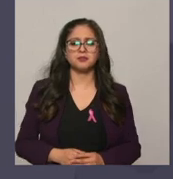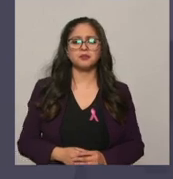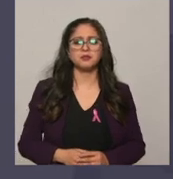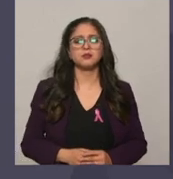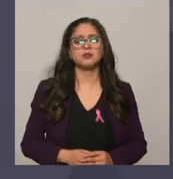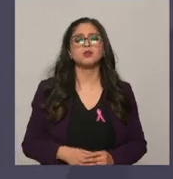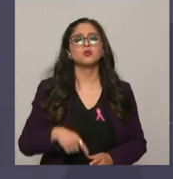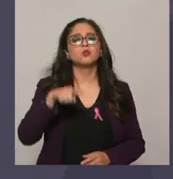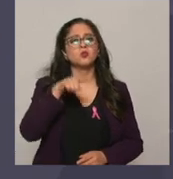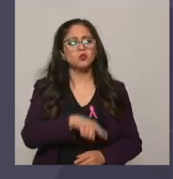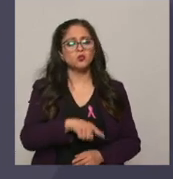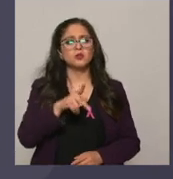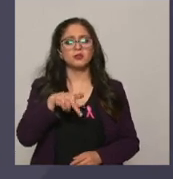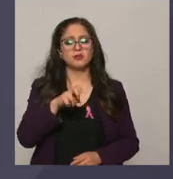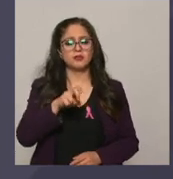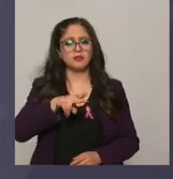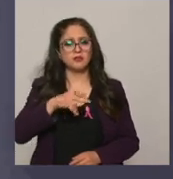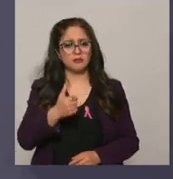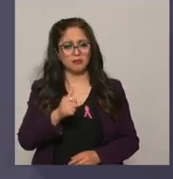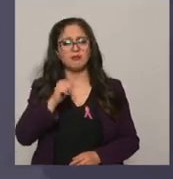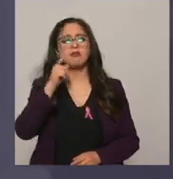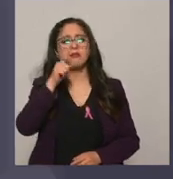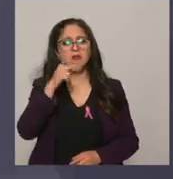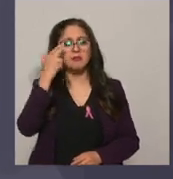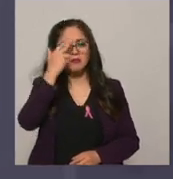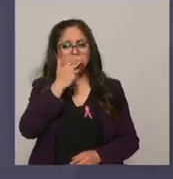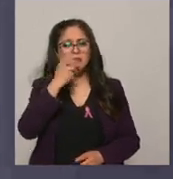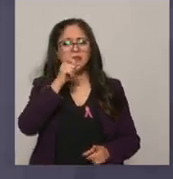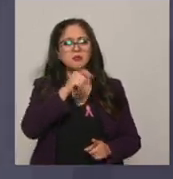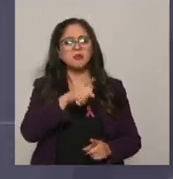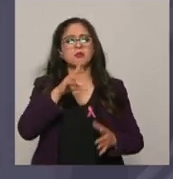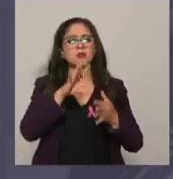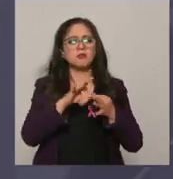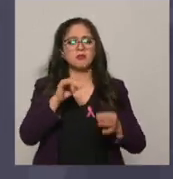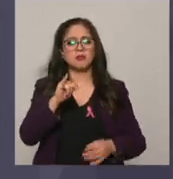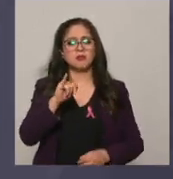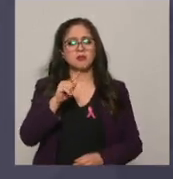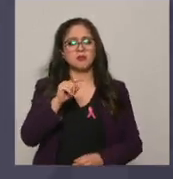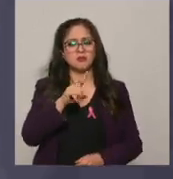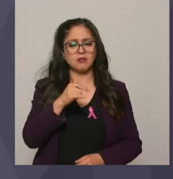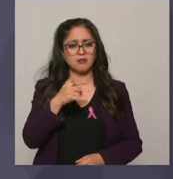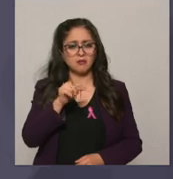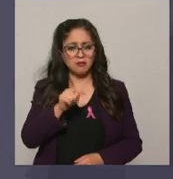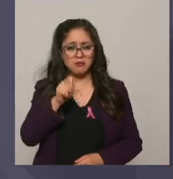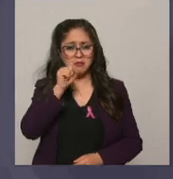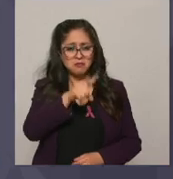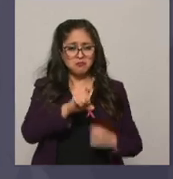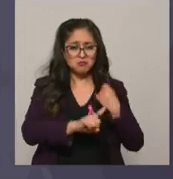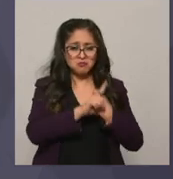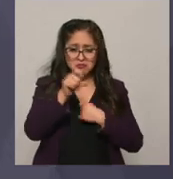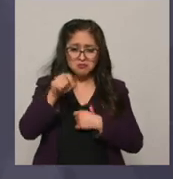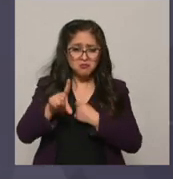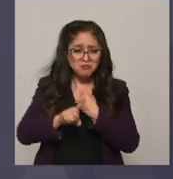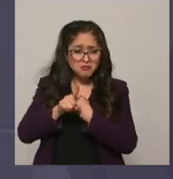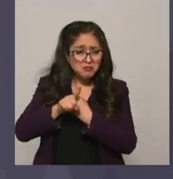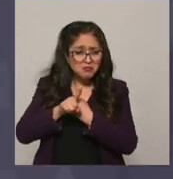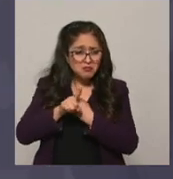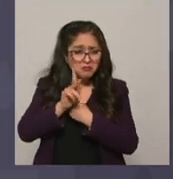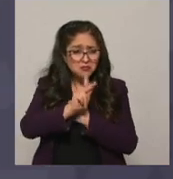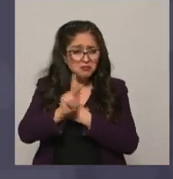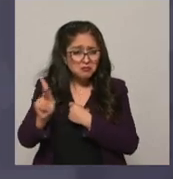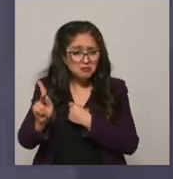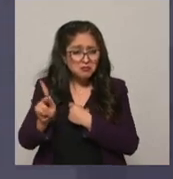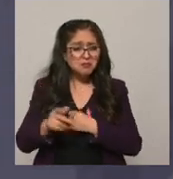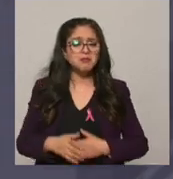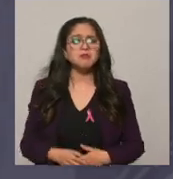seguimiento al caso de Itzayana. ¿Se repite el mismo patrón? Sí, se repite. Lo que pasa es de que los casos